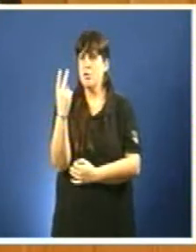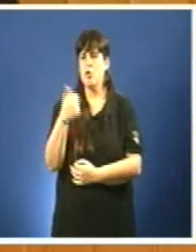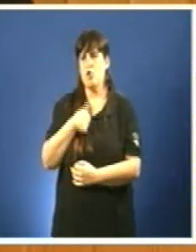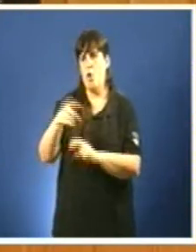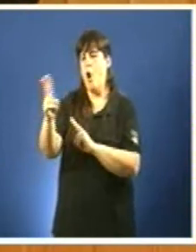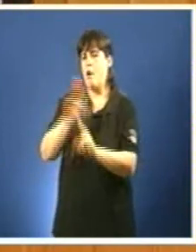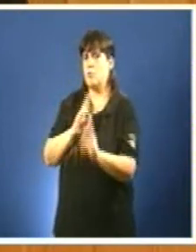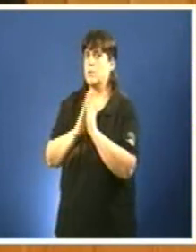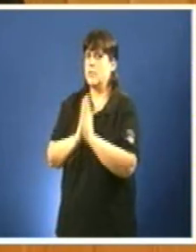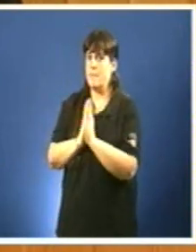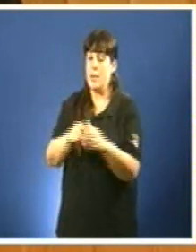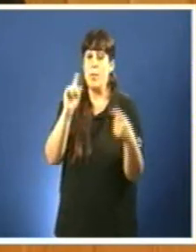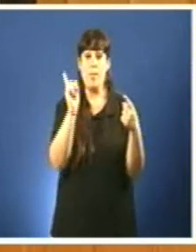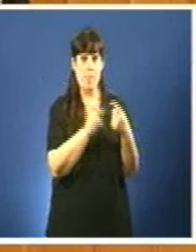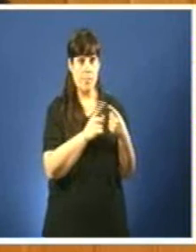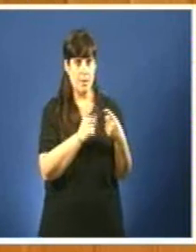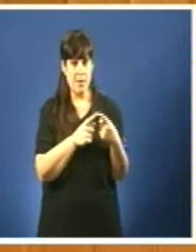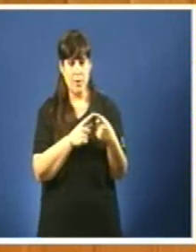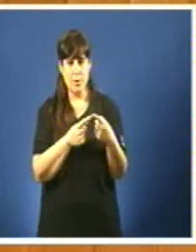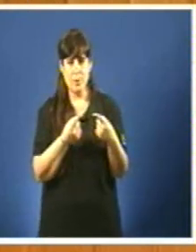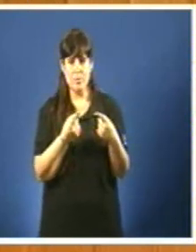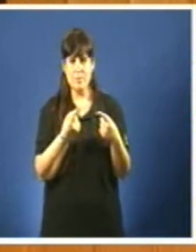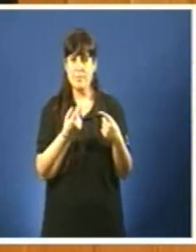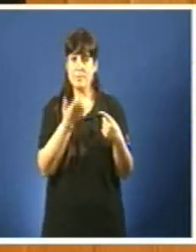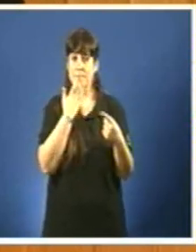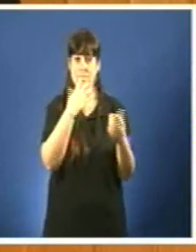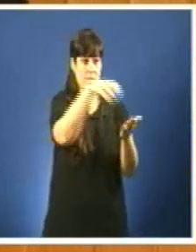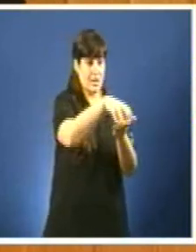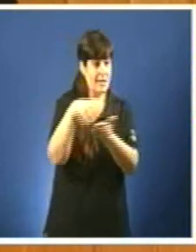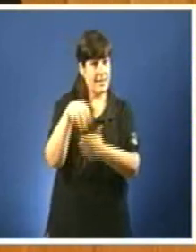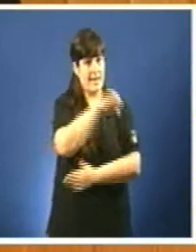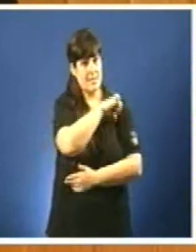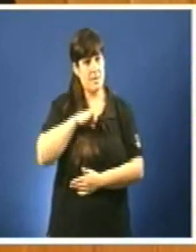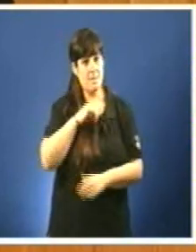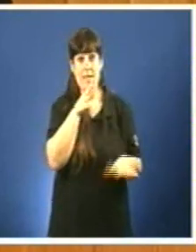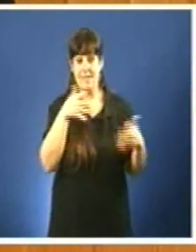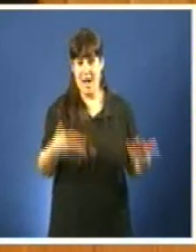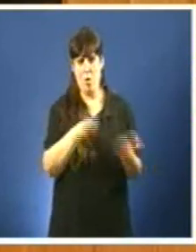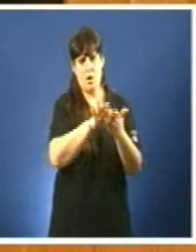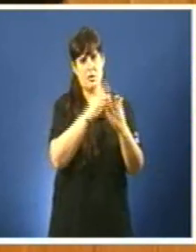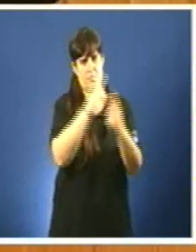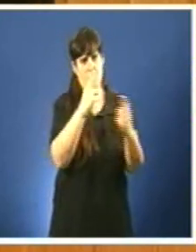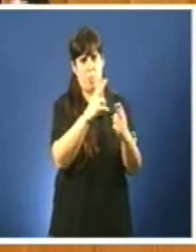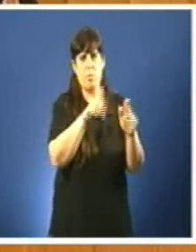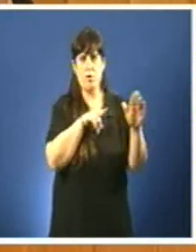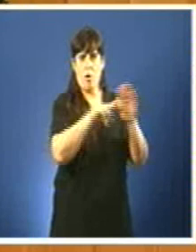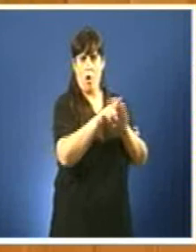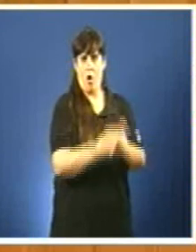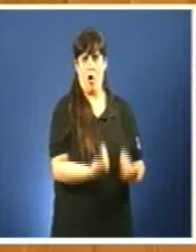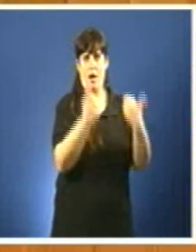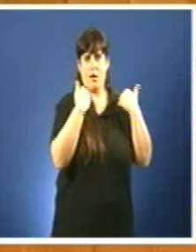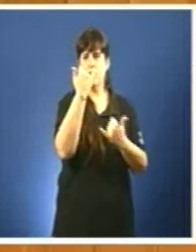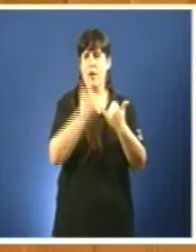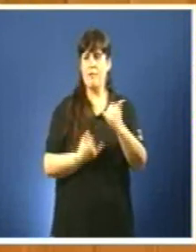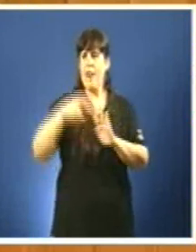Está disposto a estender ás entidades privadas que xestionan servizos públicos as normas aplicáveis para o